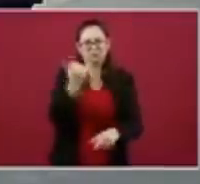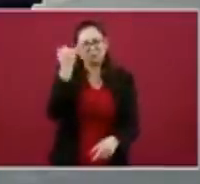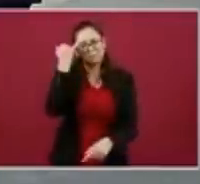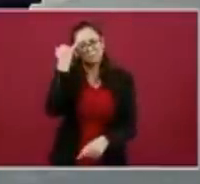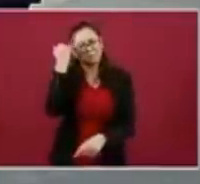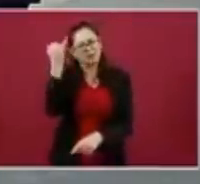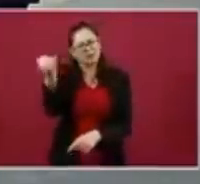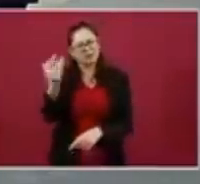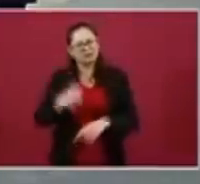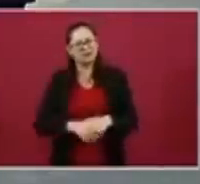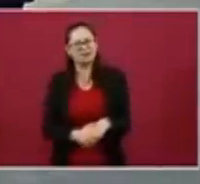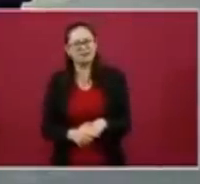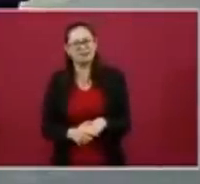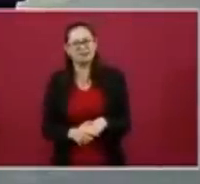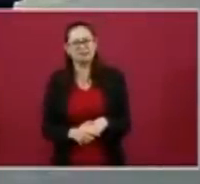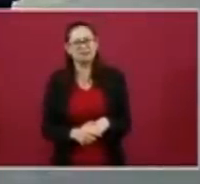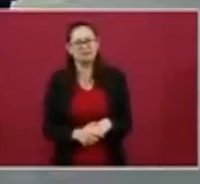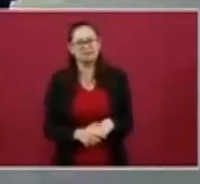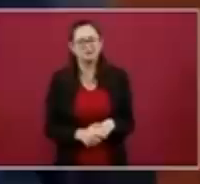Luego,